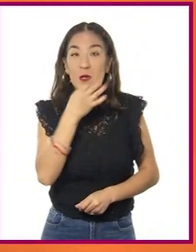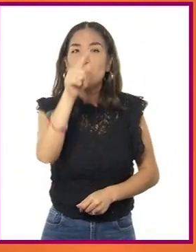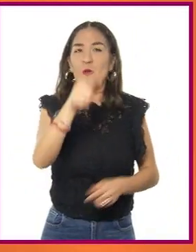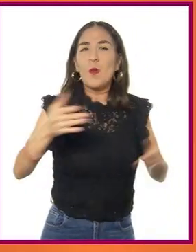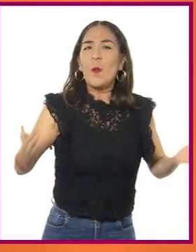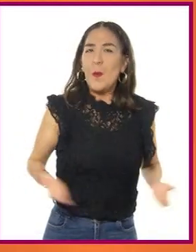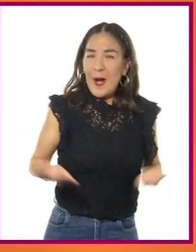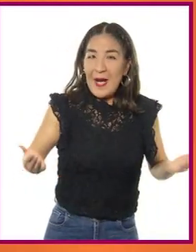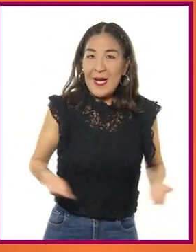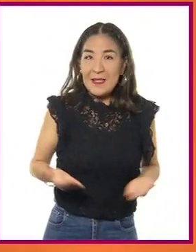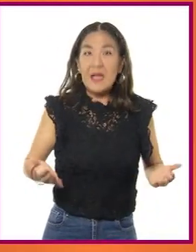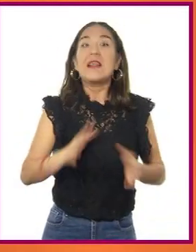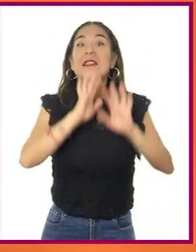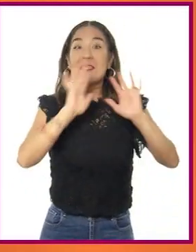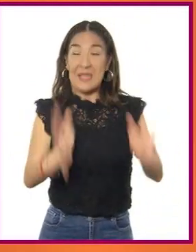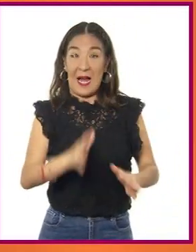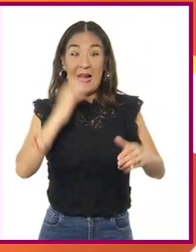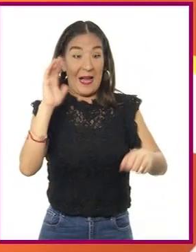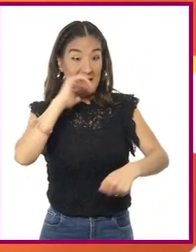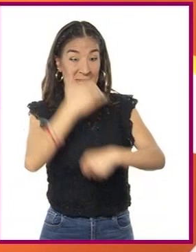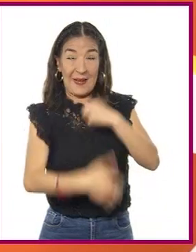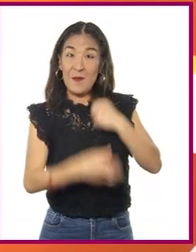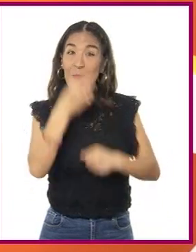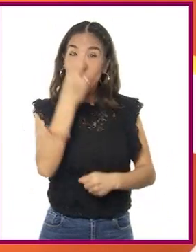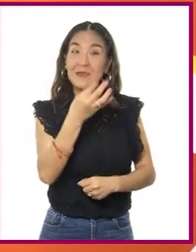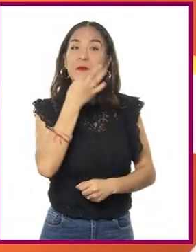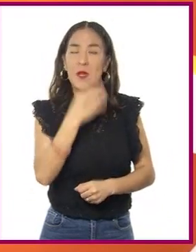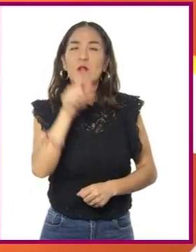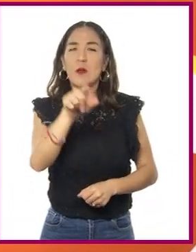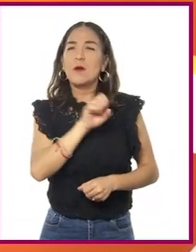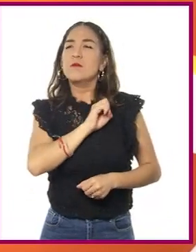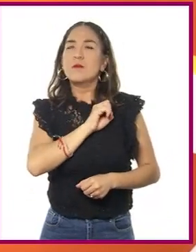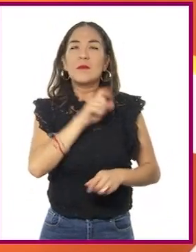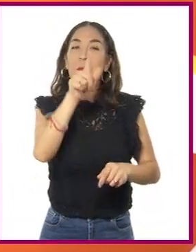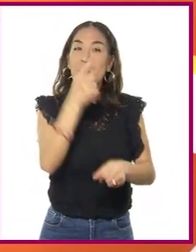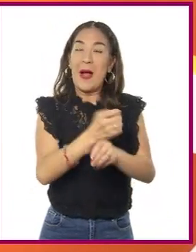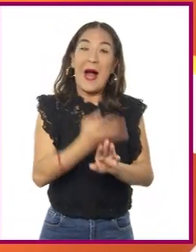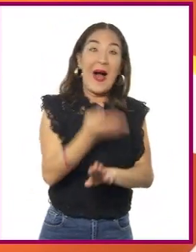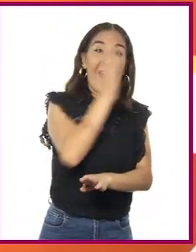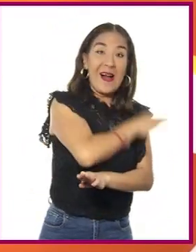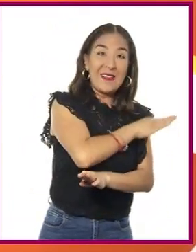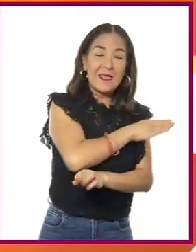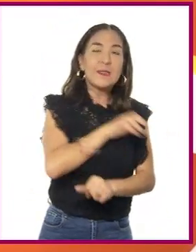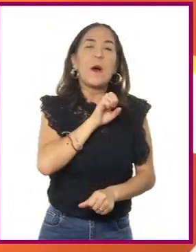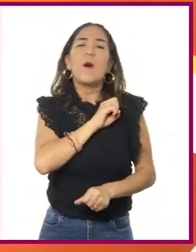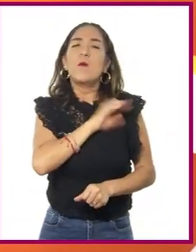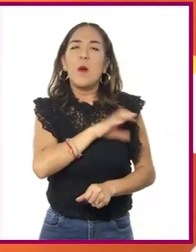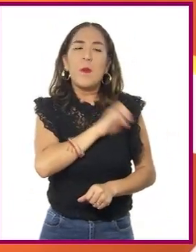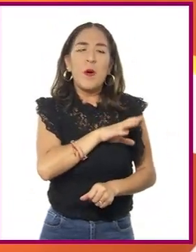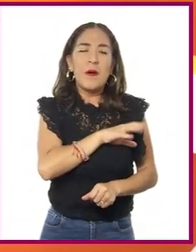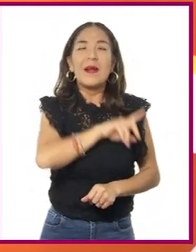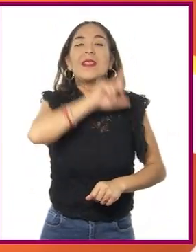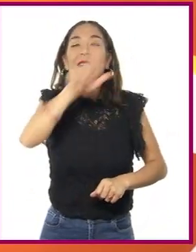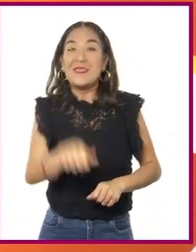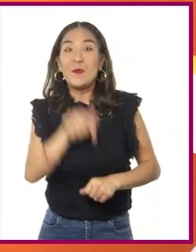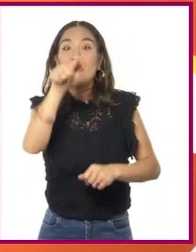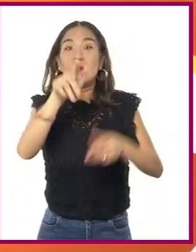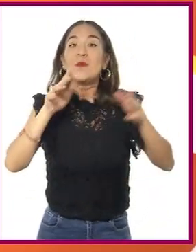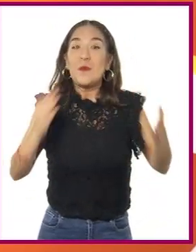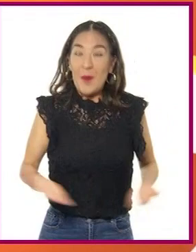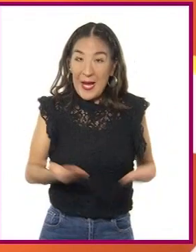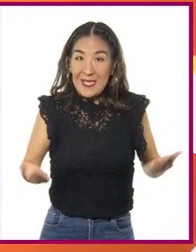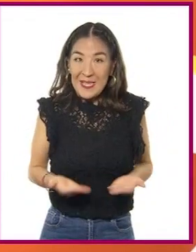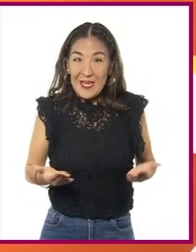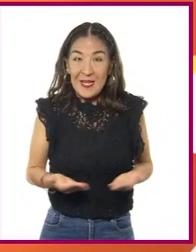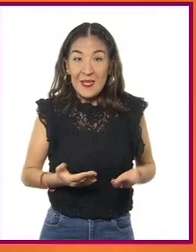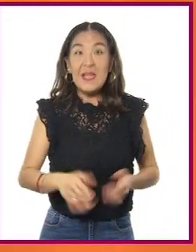Así sabrán cuántas pulsaciones tienen por minuto antes de bailar, después de realizar sus pasos de baile y tras un minuto